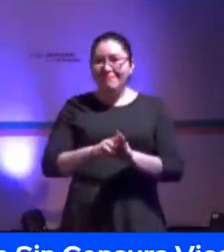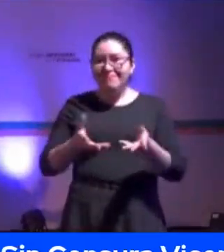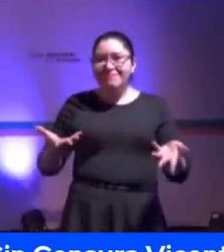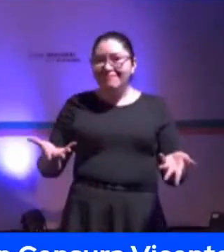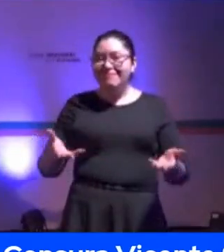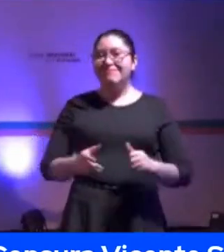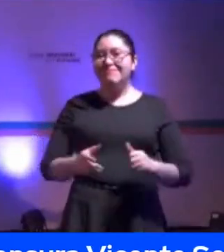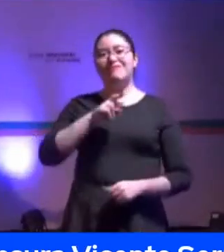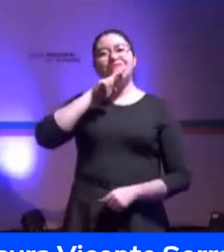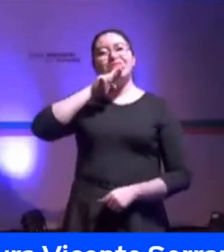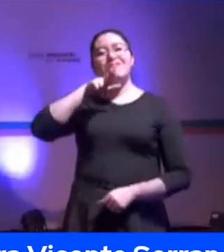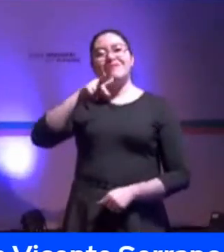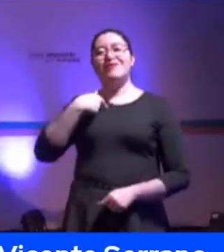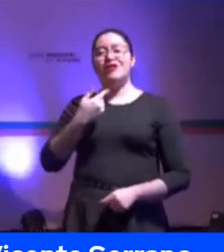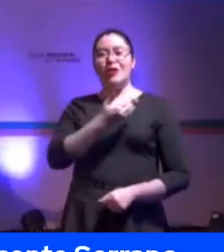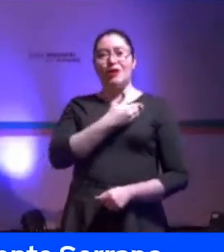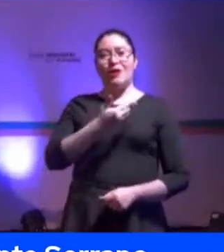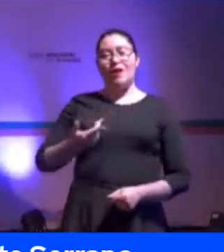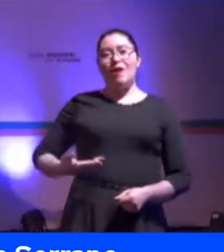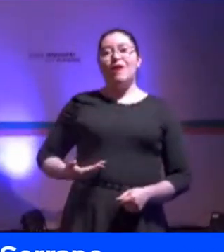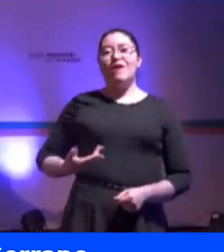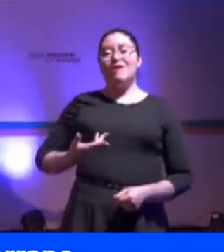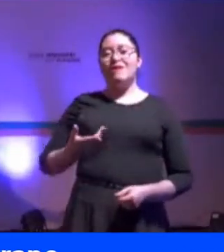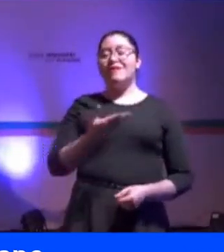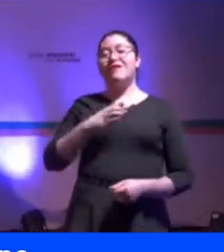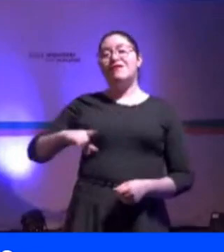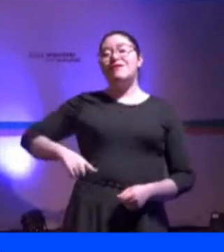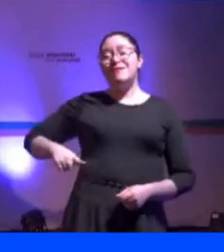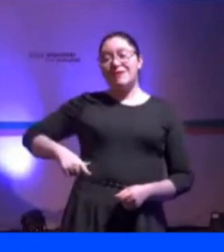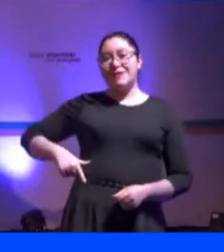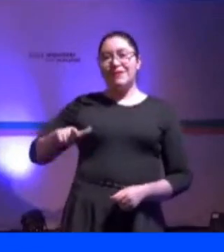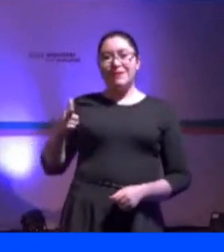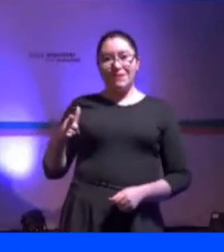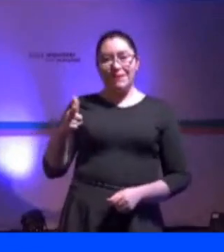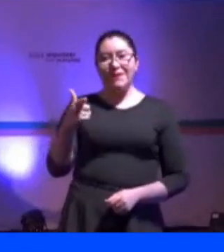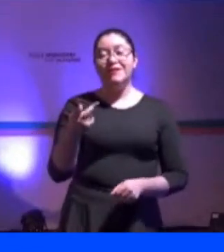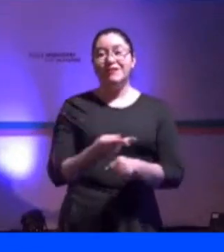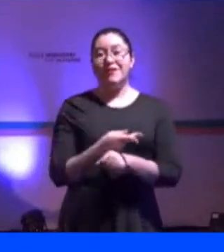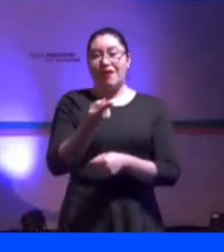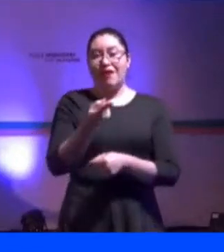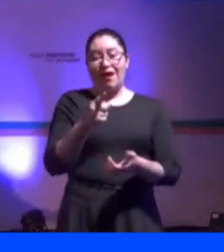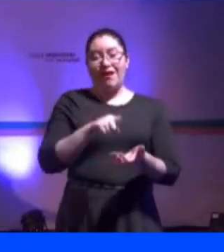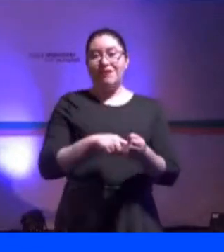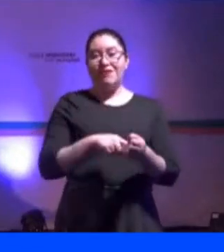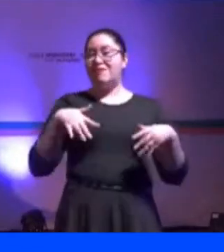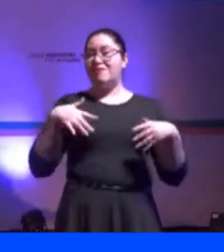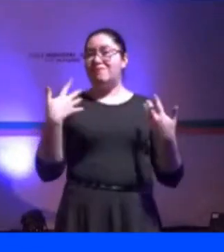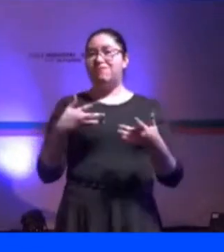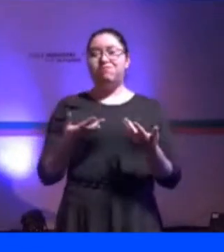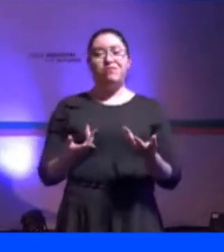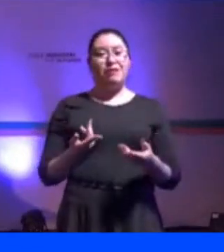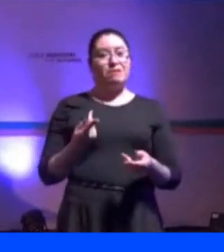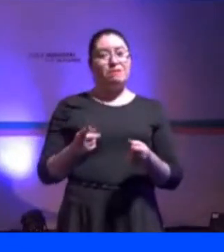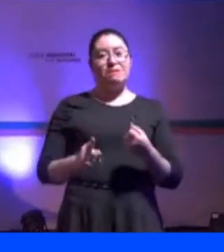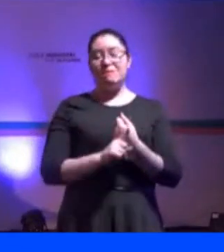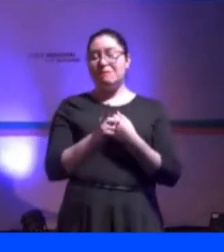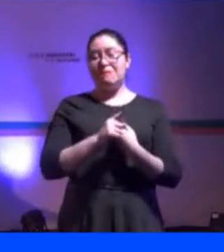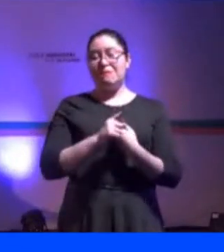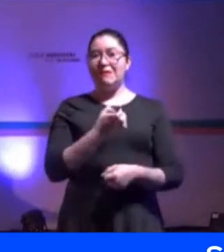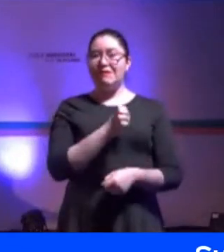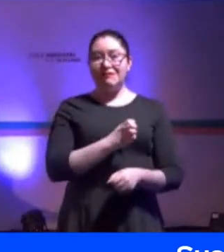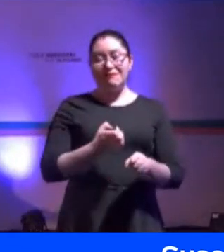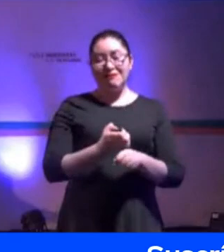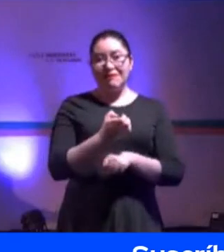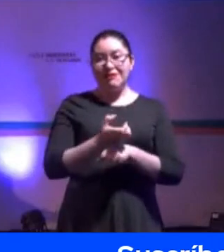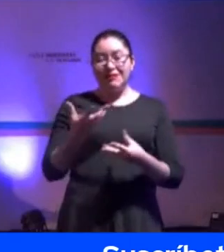Mejor que se los dé al gobernador de Guanajuato, Diego Sinué, que tiene un incendio el estado y en colusión con el